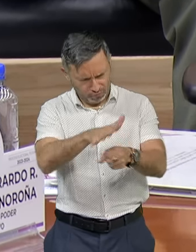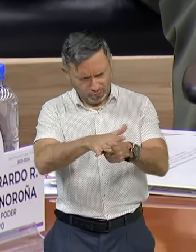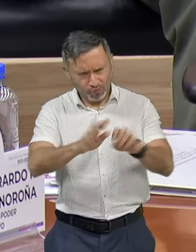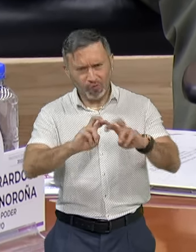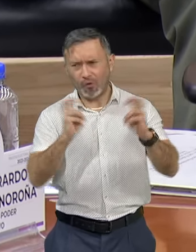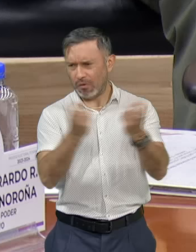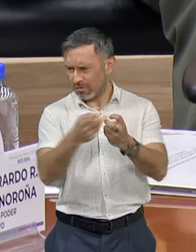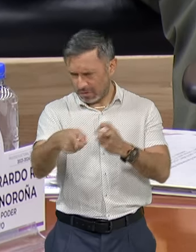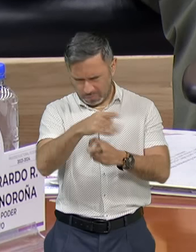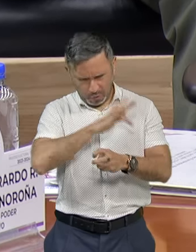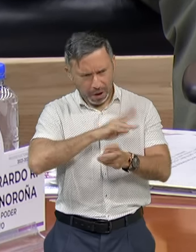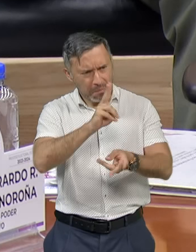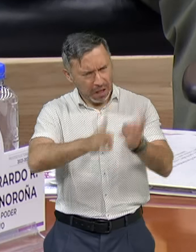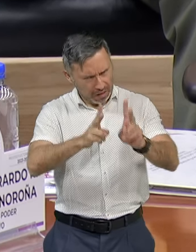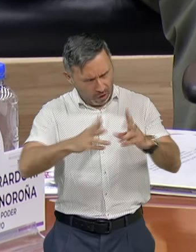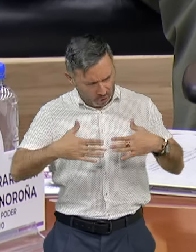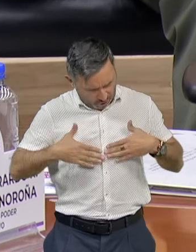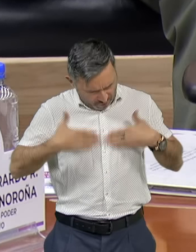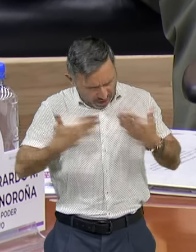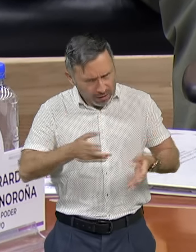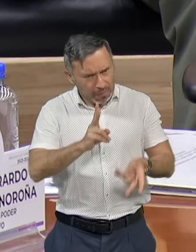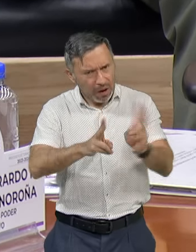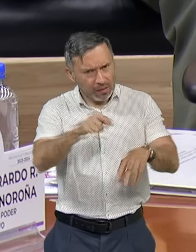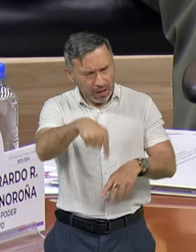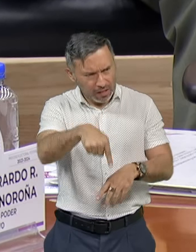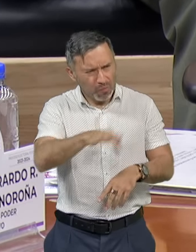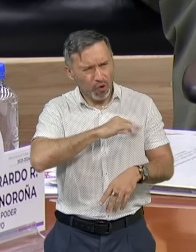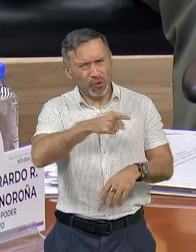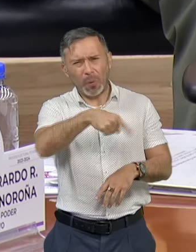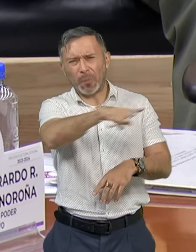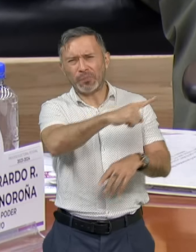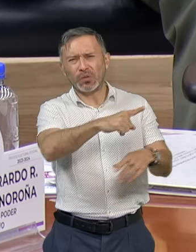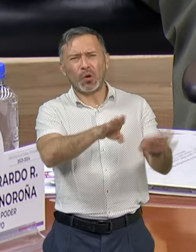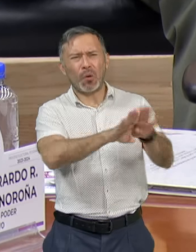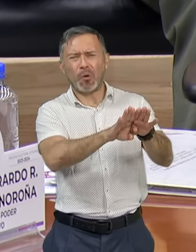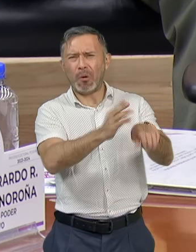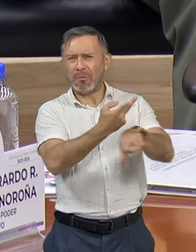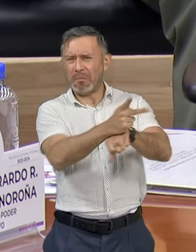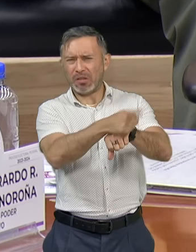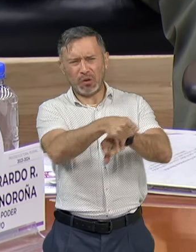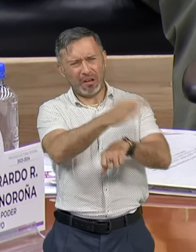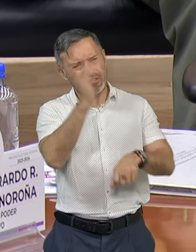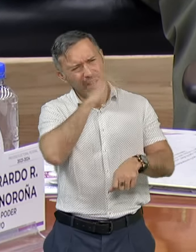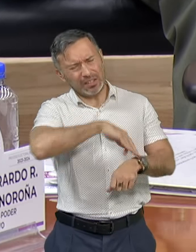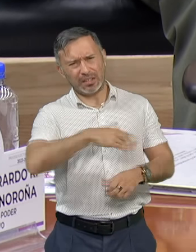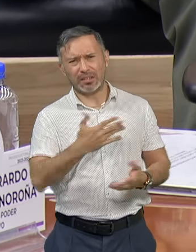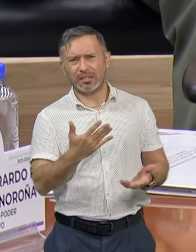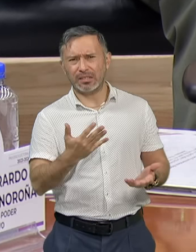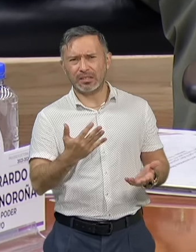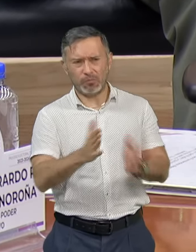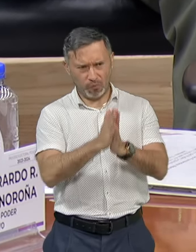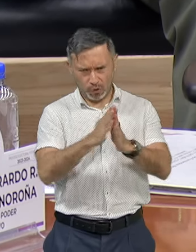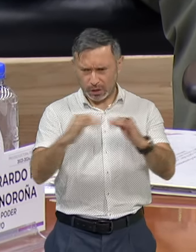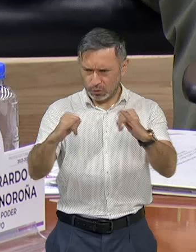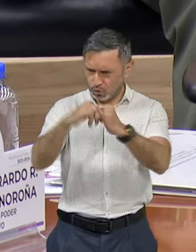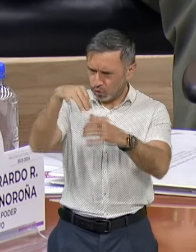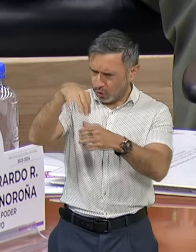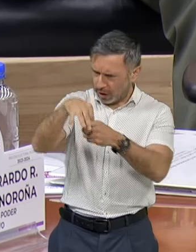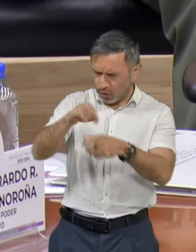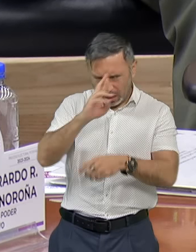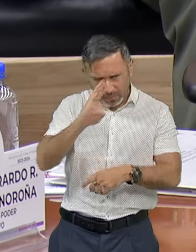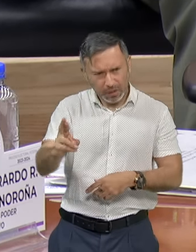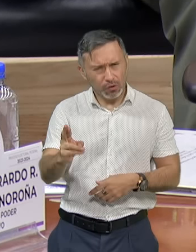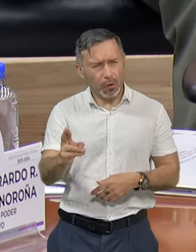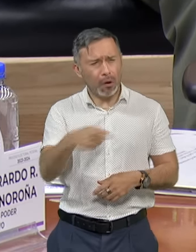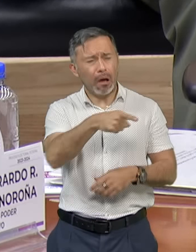respeto al órgano electoral Pandilla de farsantes respeto al órgano electoral están con un